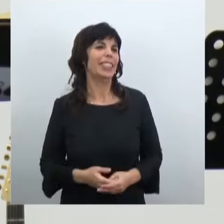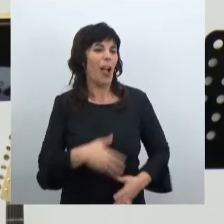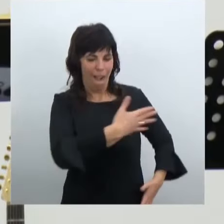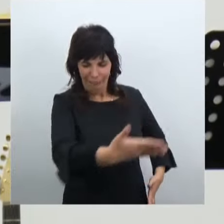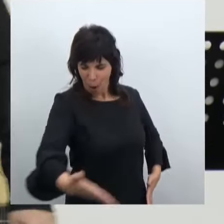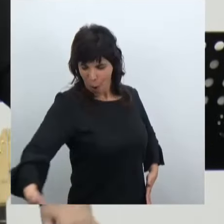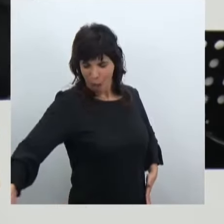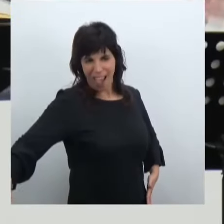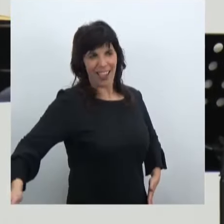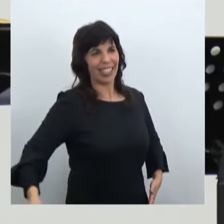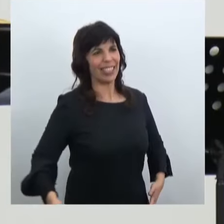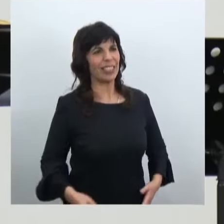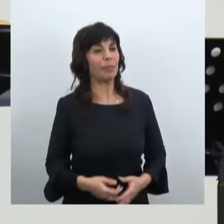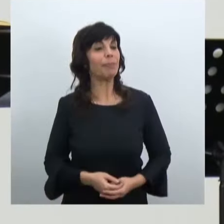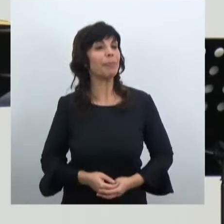¡Ole!